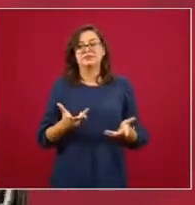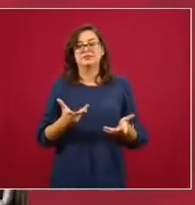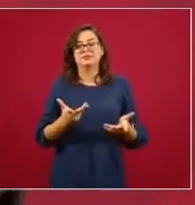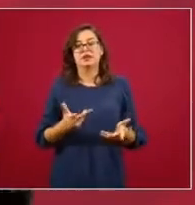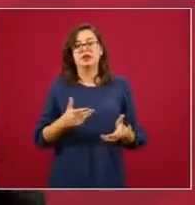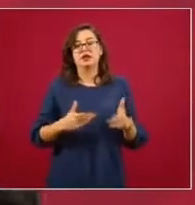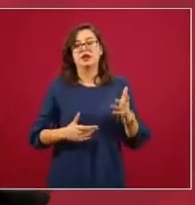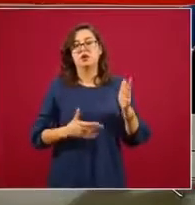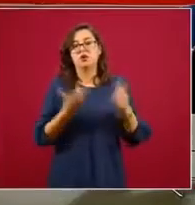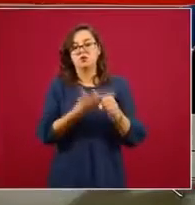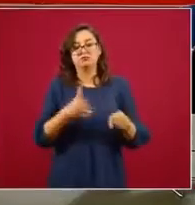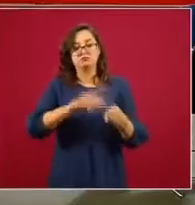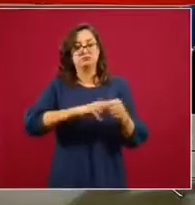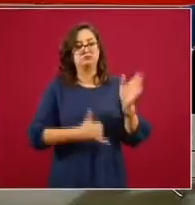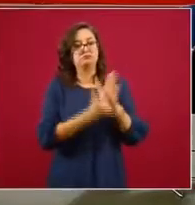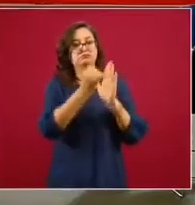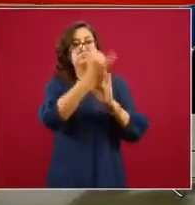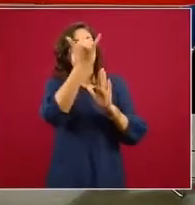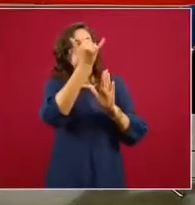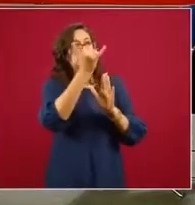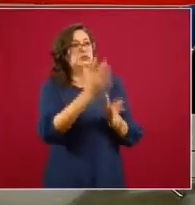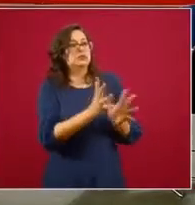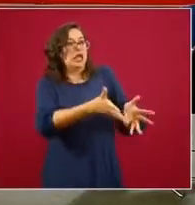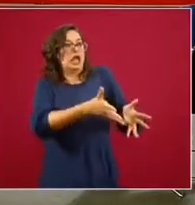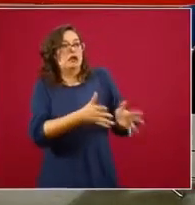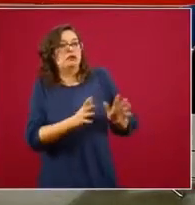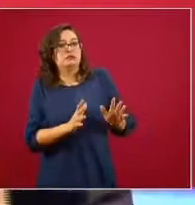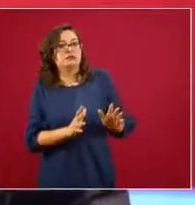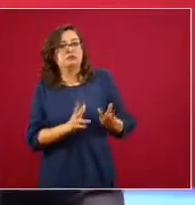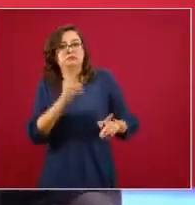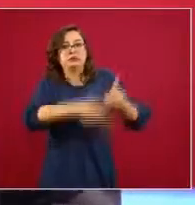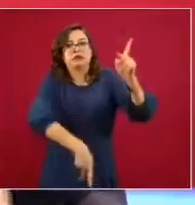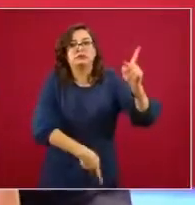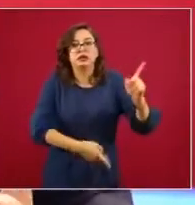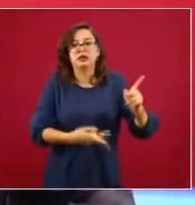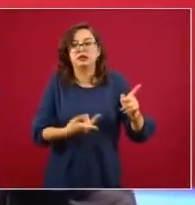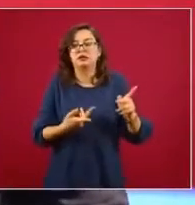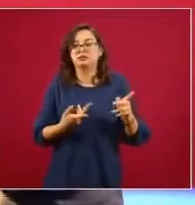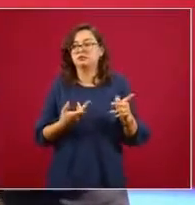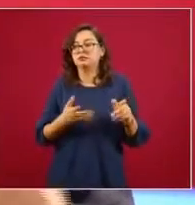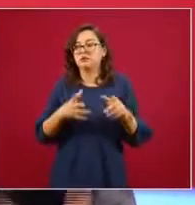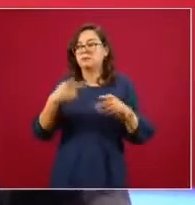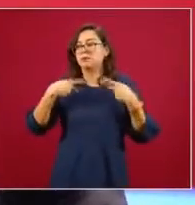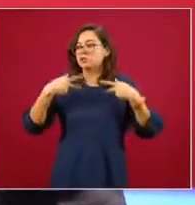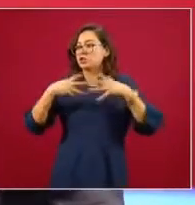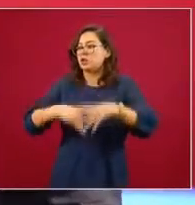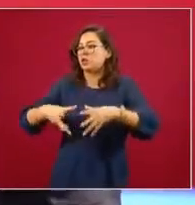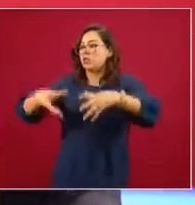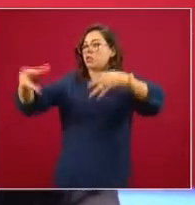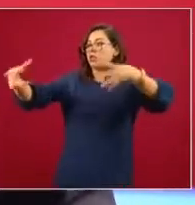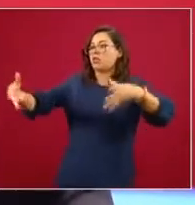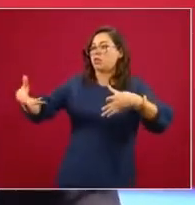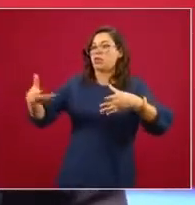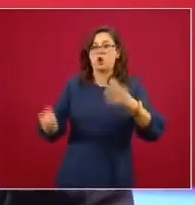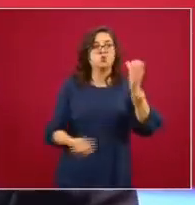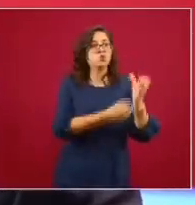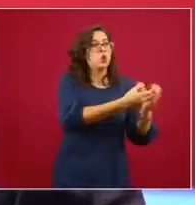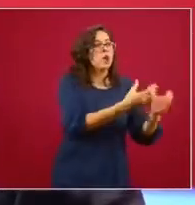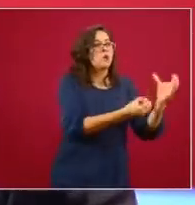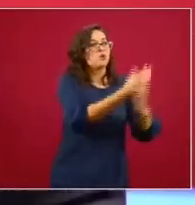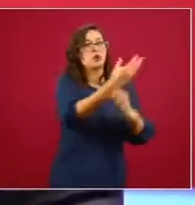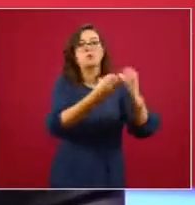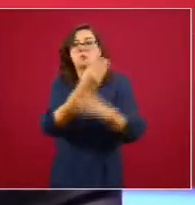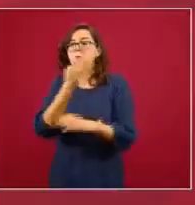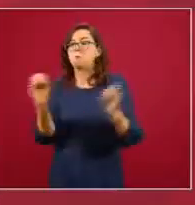construidas se quedaron ahí, pero la población siguió creciendo y no le acompañó el desarrollo de nuevas unidades de salud, nueva contratación